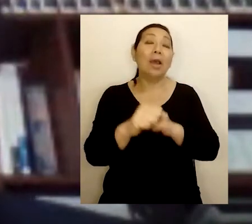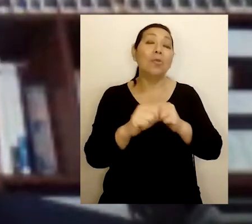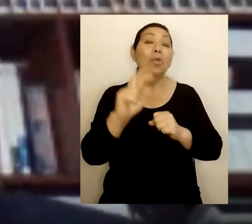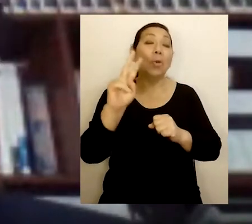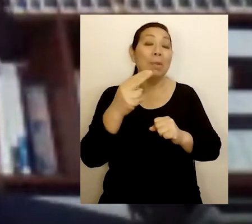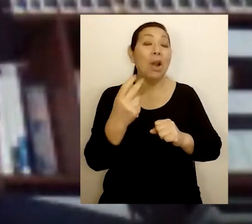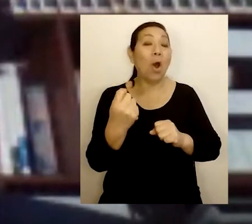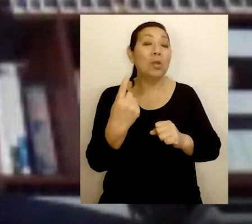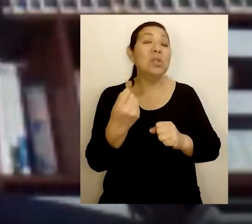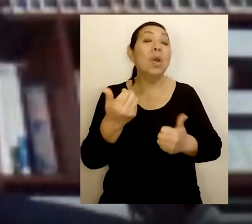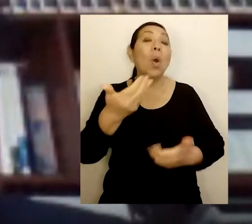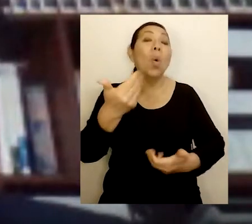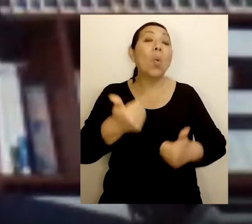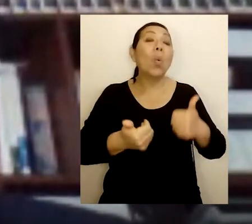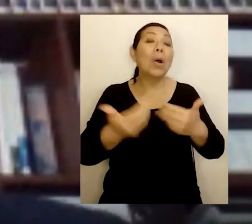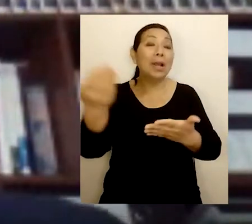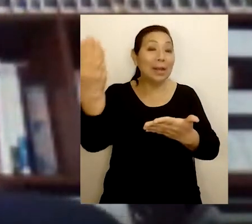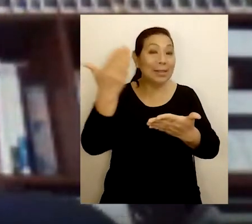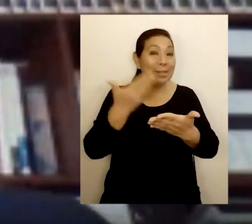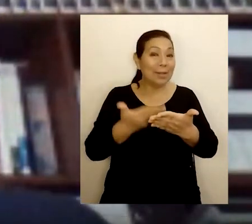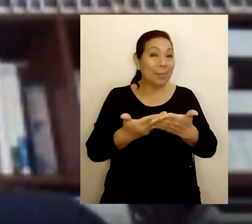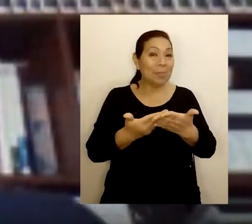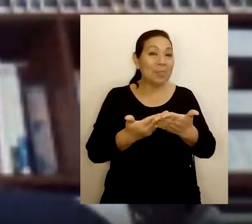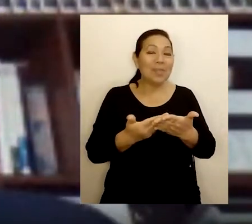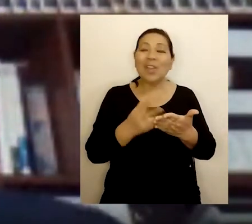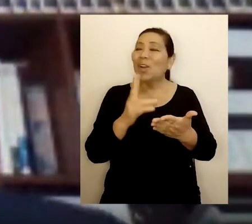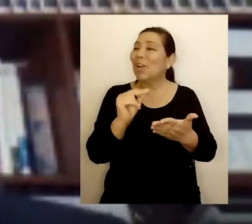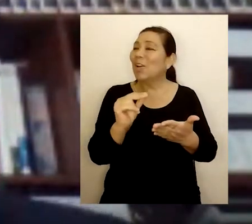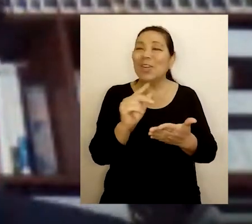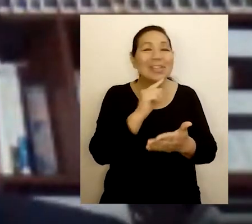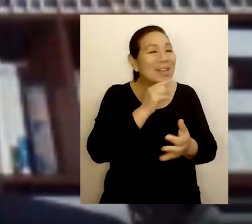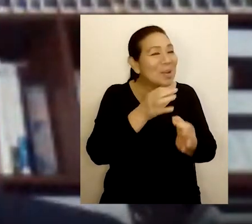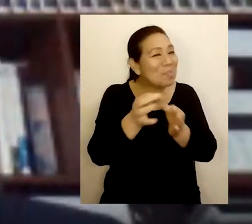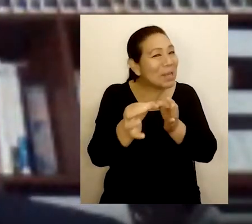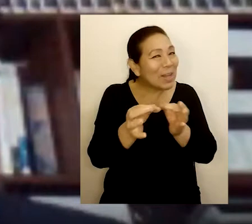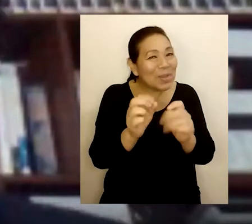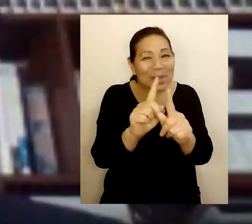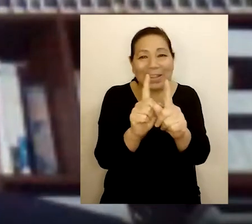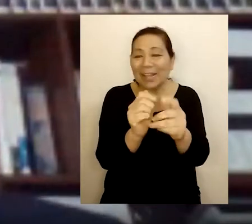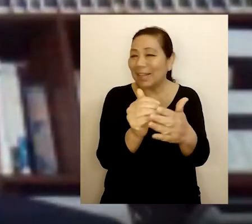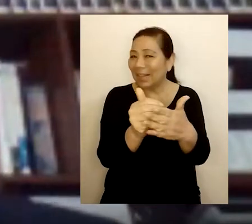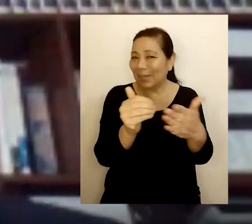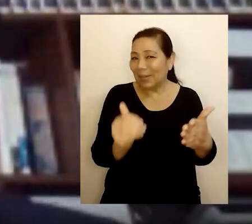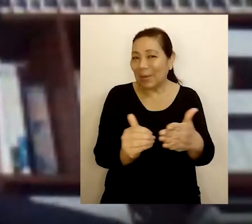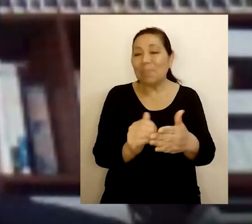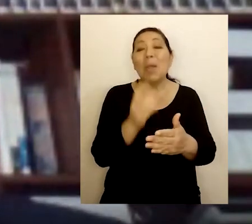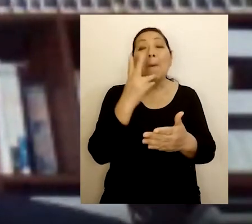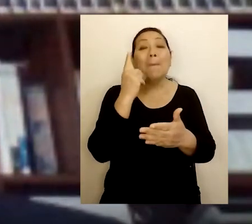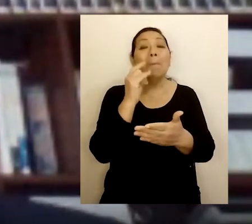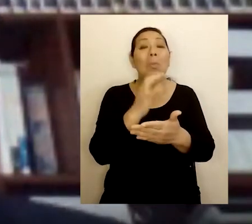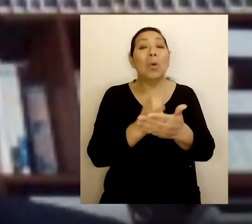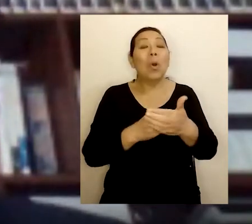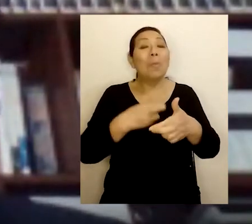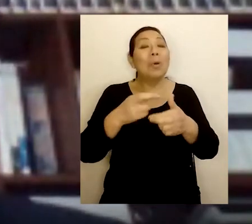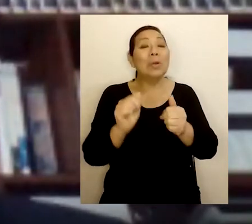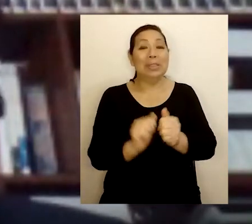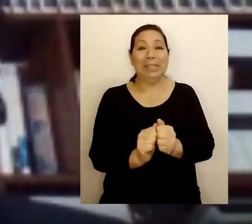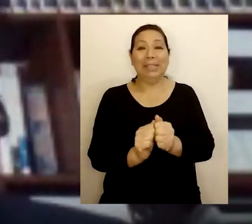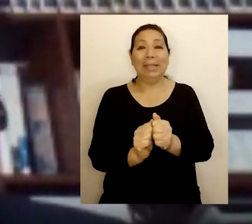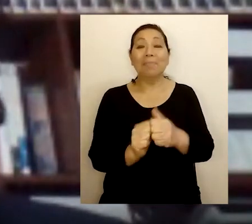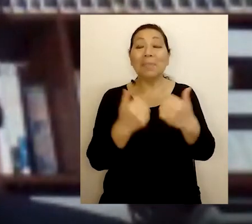1076-2011, mediante los cuales se declaró infundadas las cuestiones previas deducidas por los